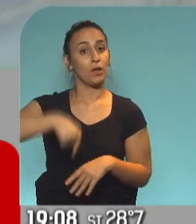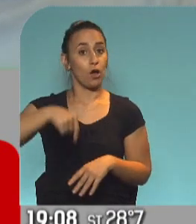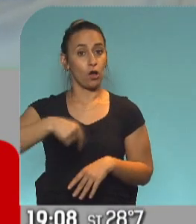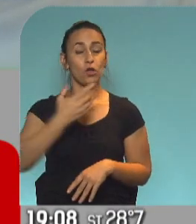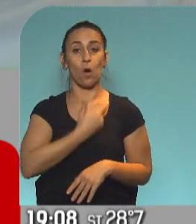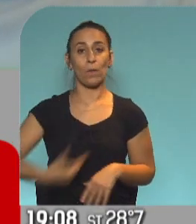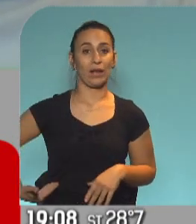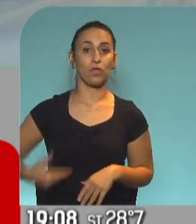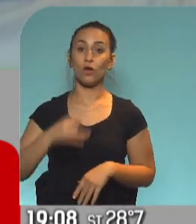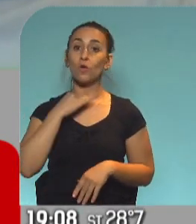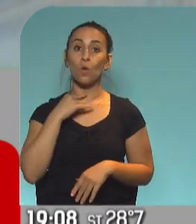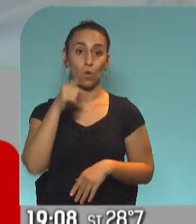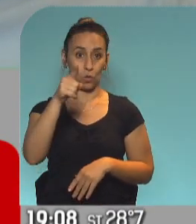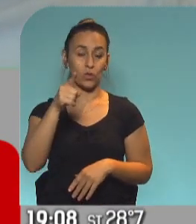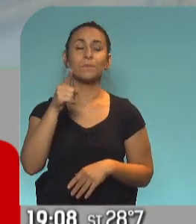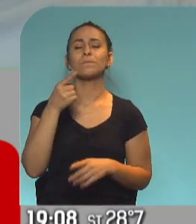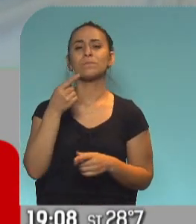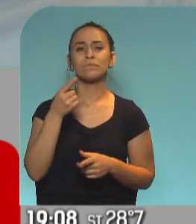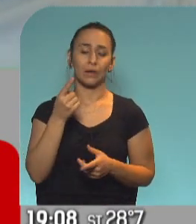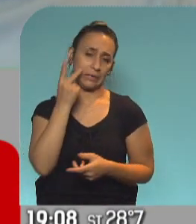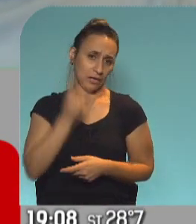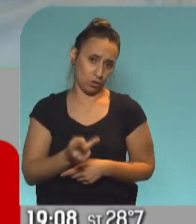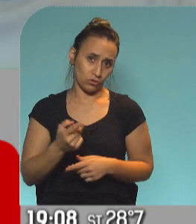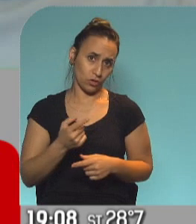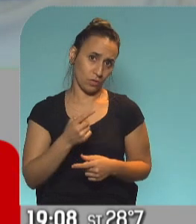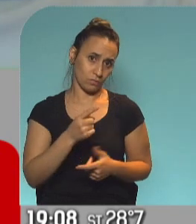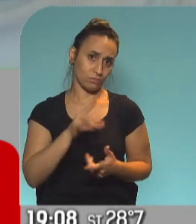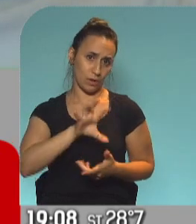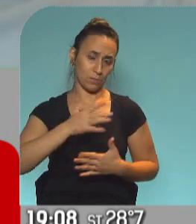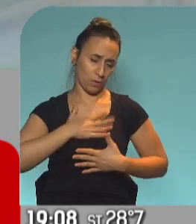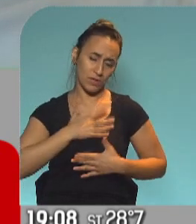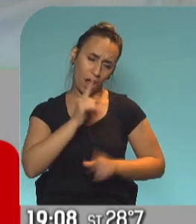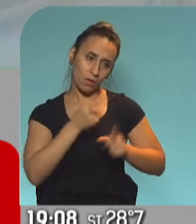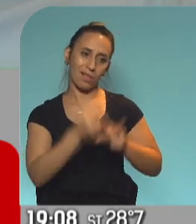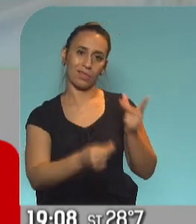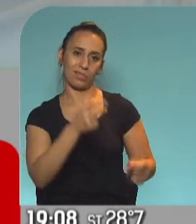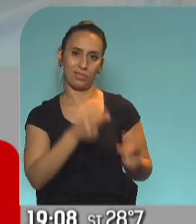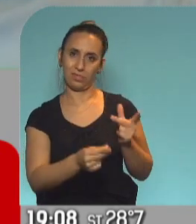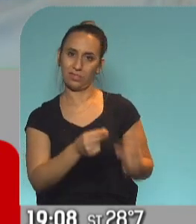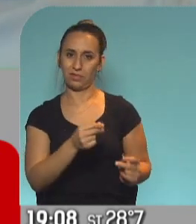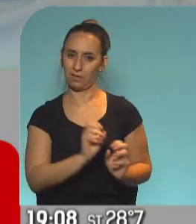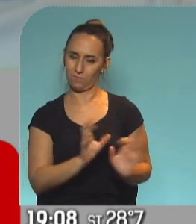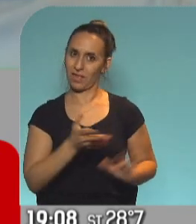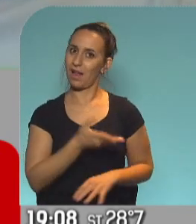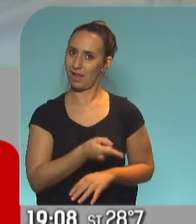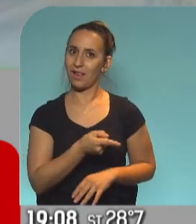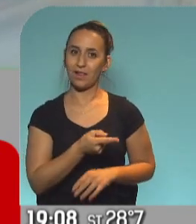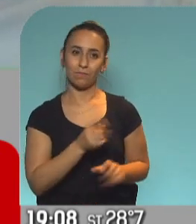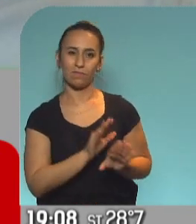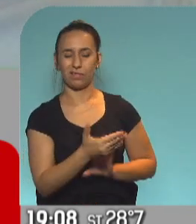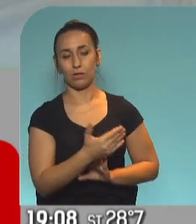Jujuy, reconoció que en su provincia ha habido vacunaciones irregulares, obviamente desligó al poder